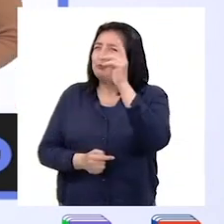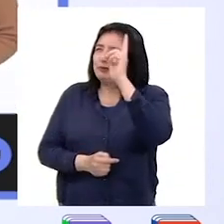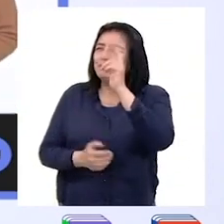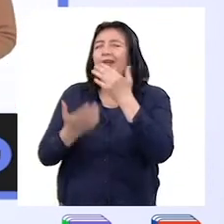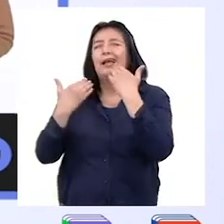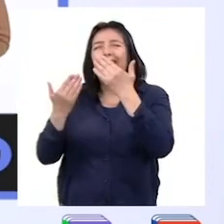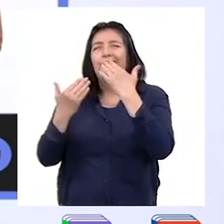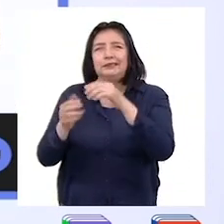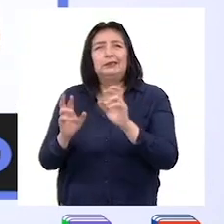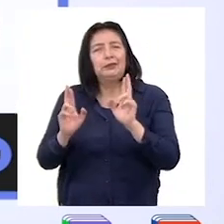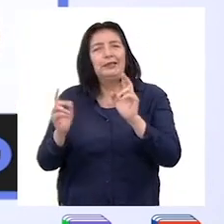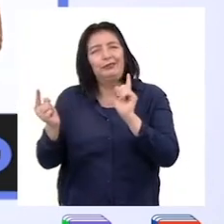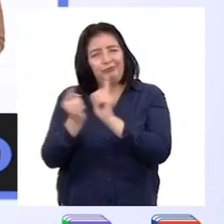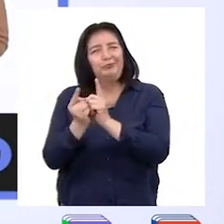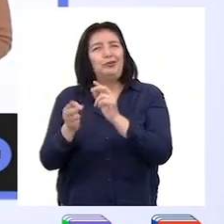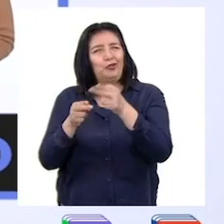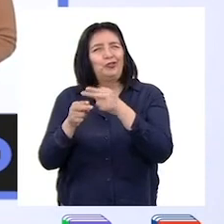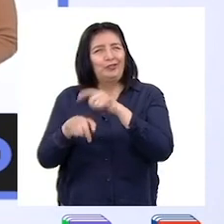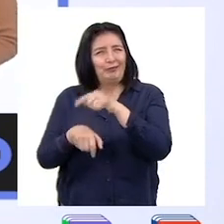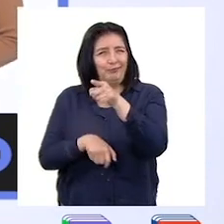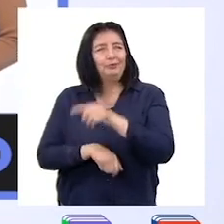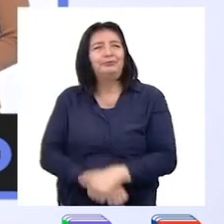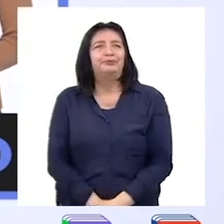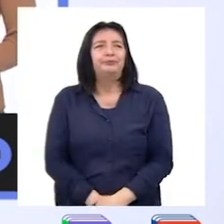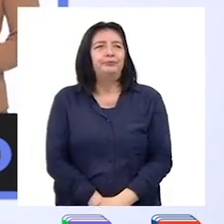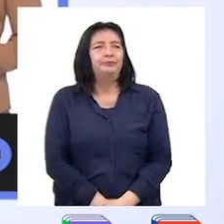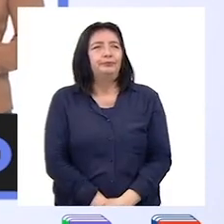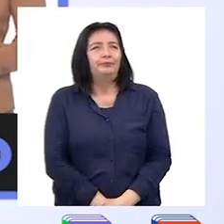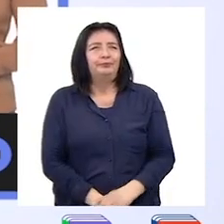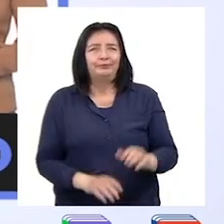Muchas gracias y espero que nos veamos pronto.